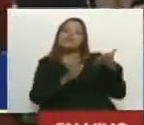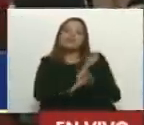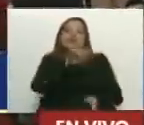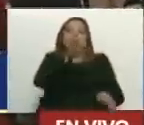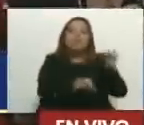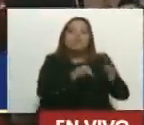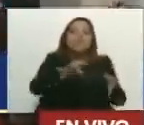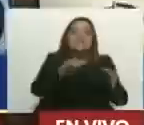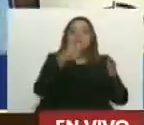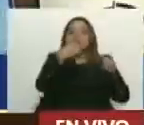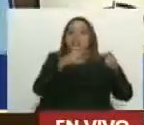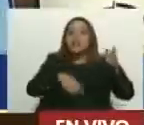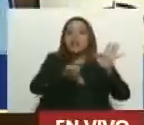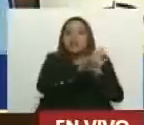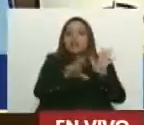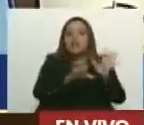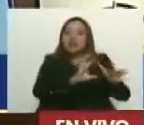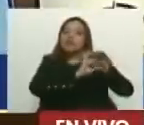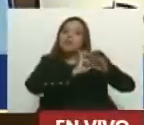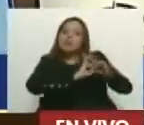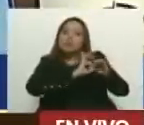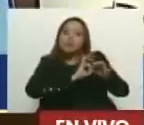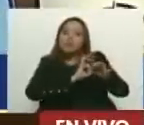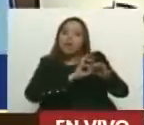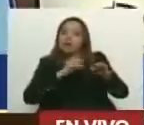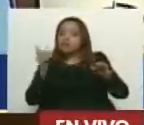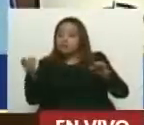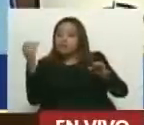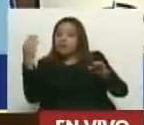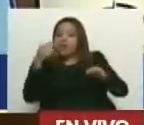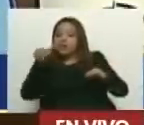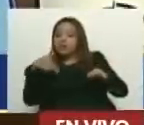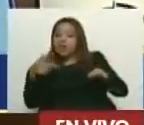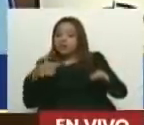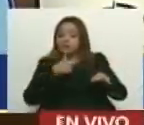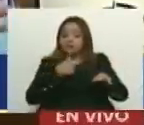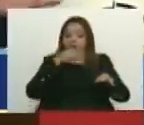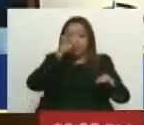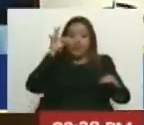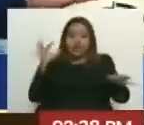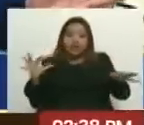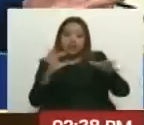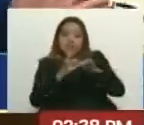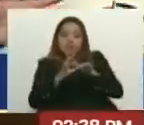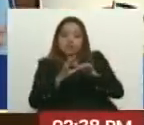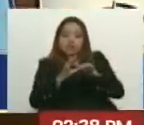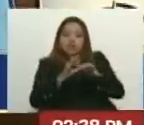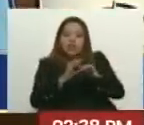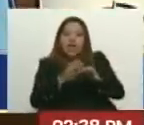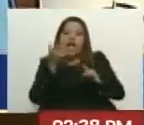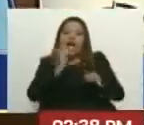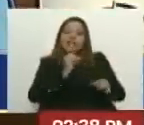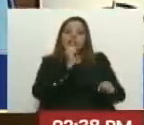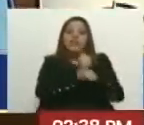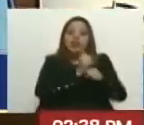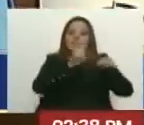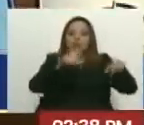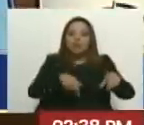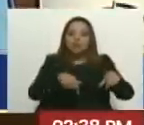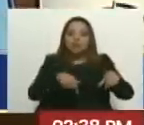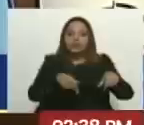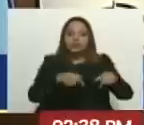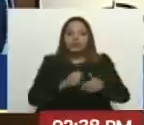penal y de manera unida y conjunta hemos actuado el día de hoy. Ciudadano vicepresidente, queridos